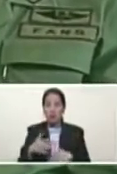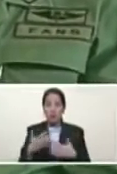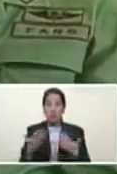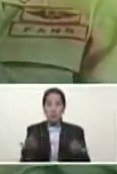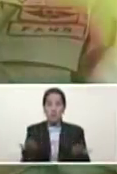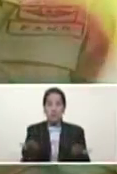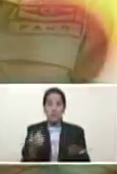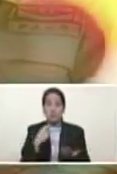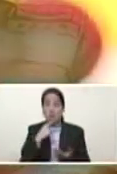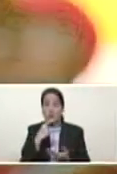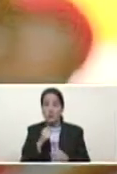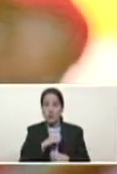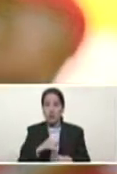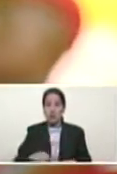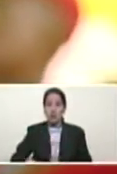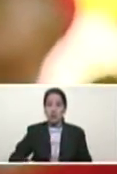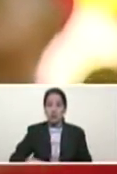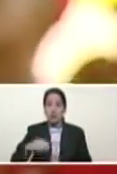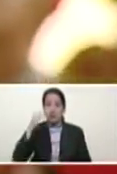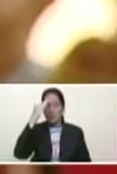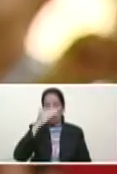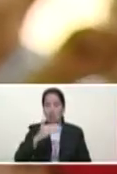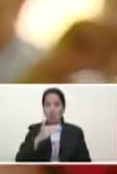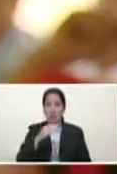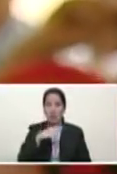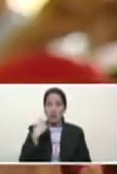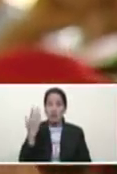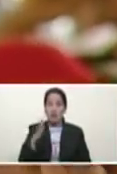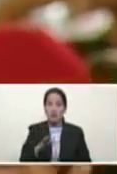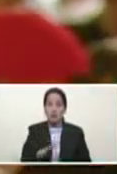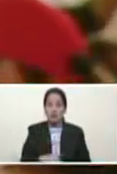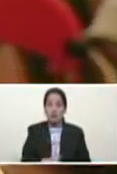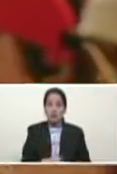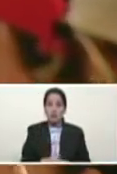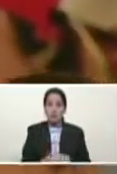decir la Fuerza Armada asesina.